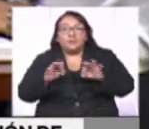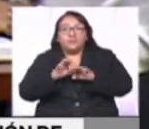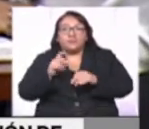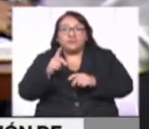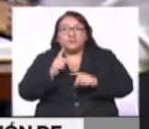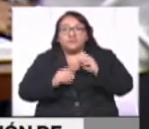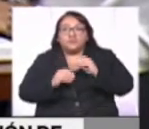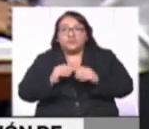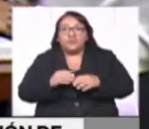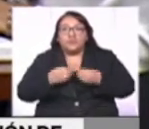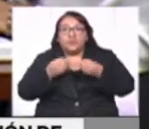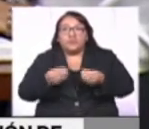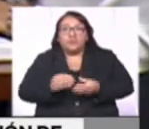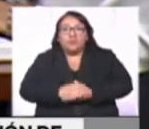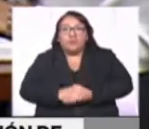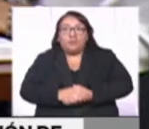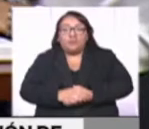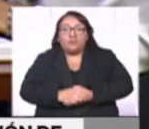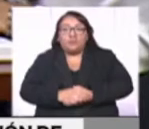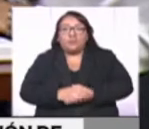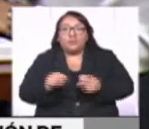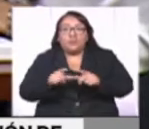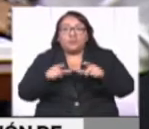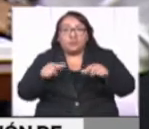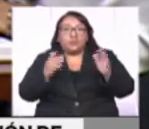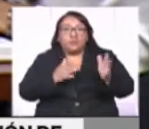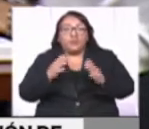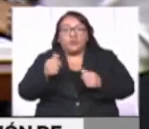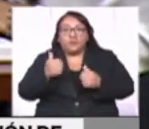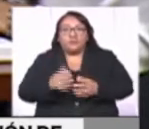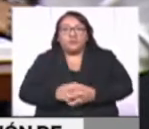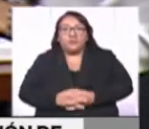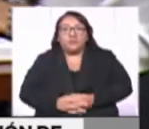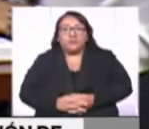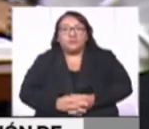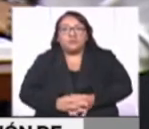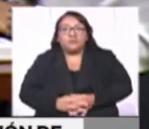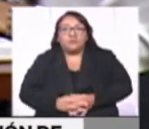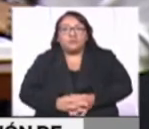instrucción que se imparta se realice en ambientes adecuados.